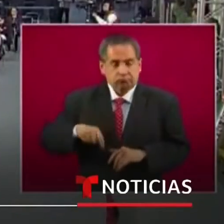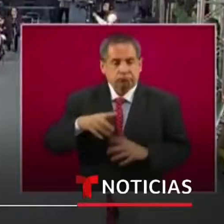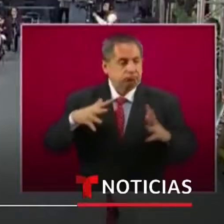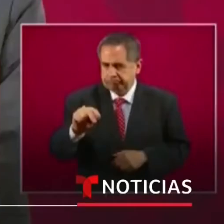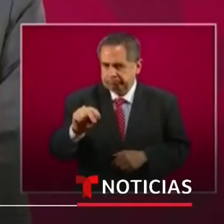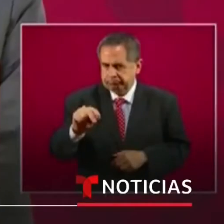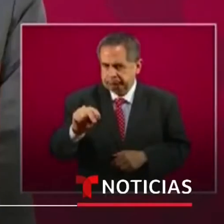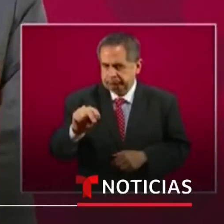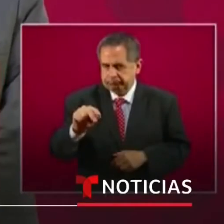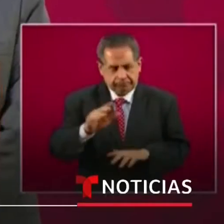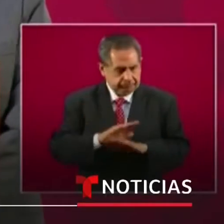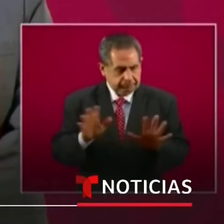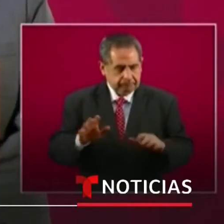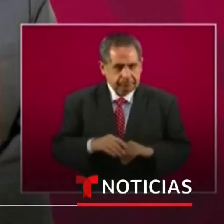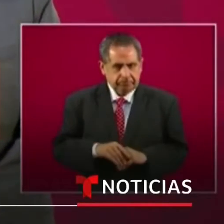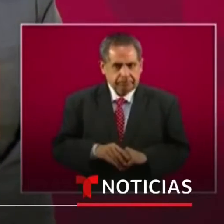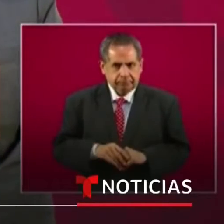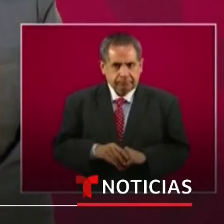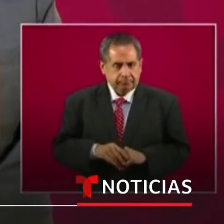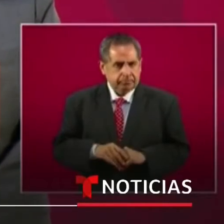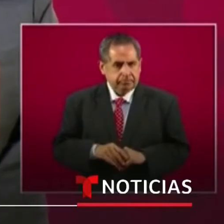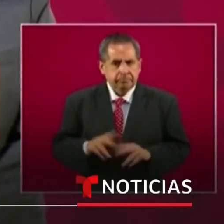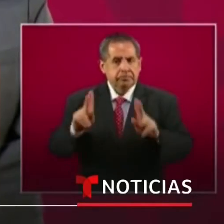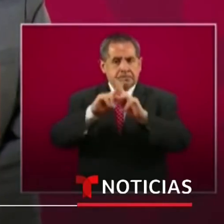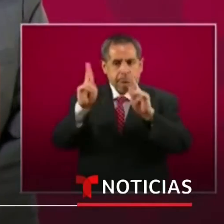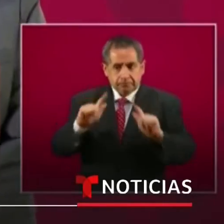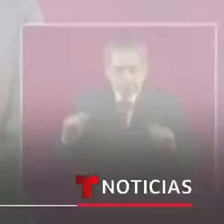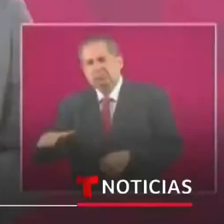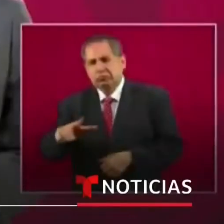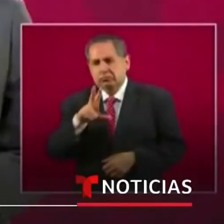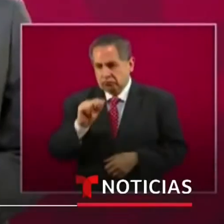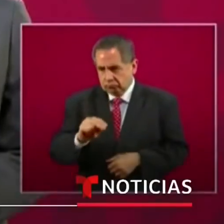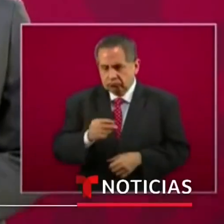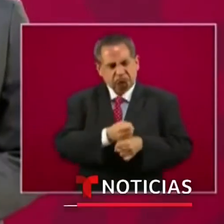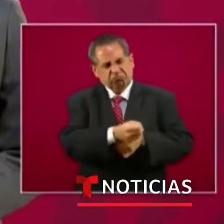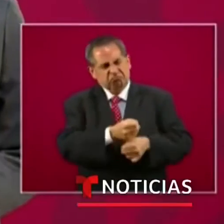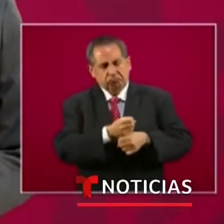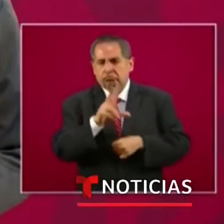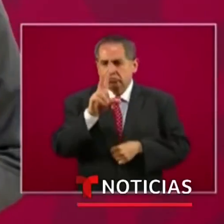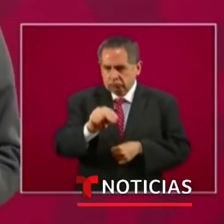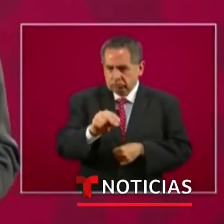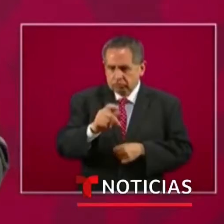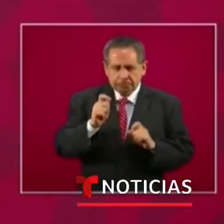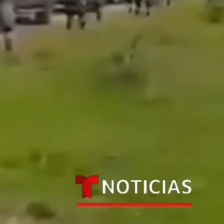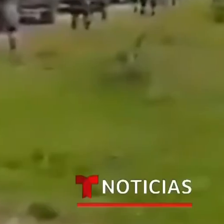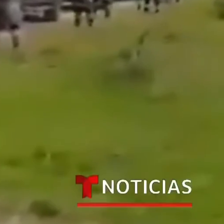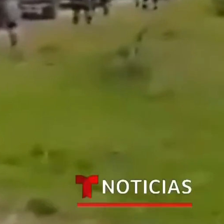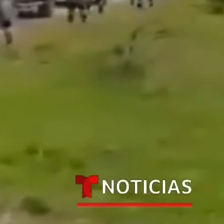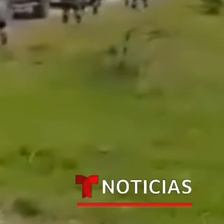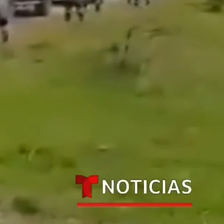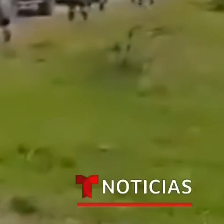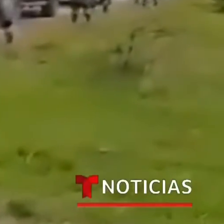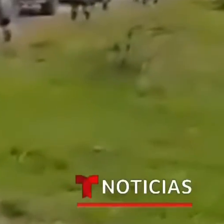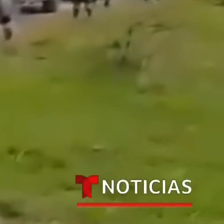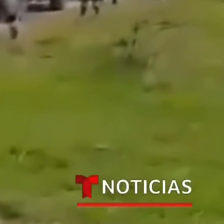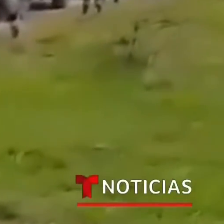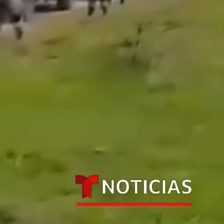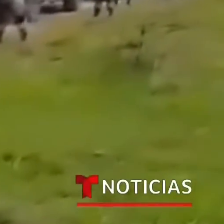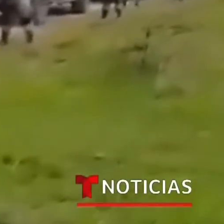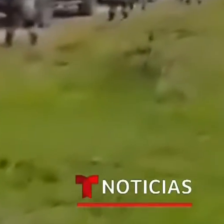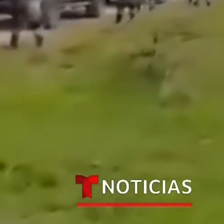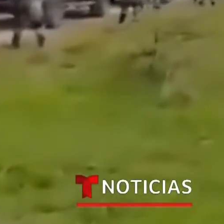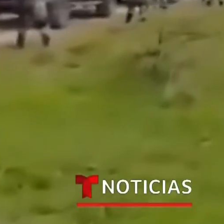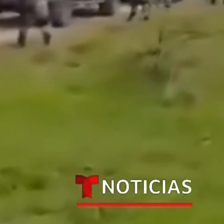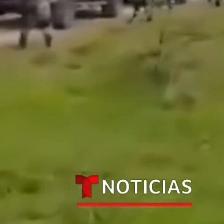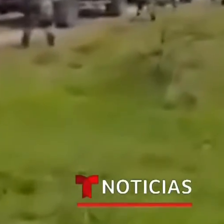guerra. Sí, a la paz, con inteligencia. Pero los sicarios